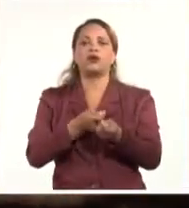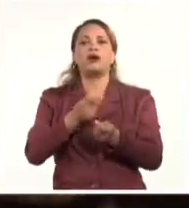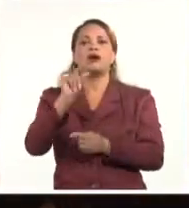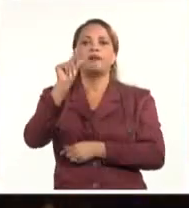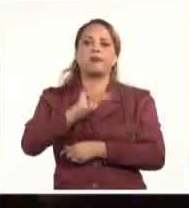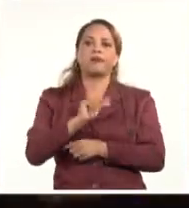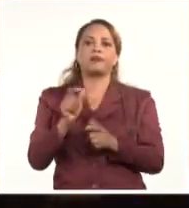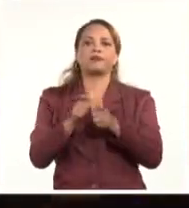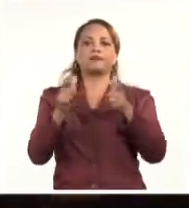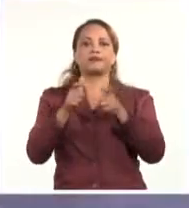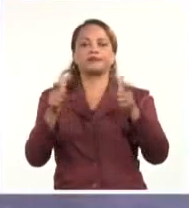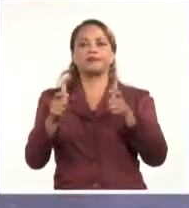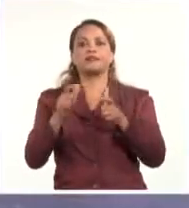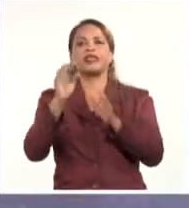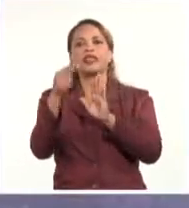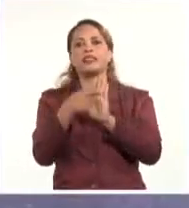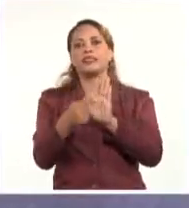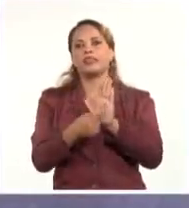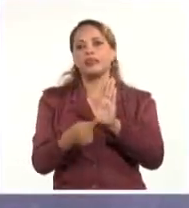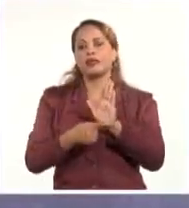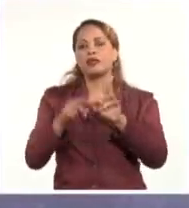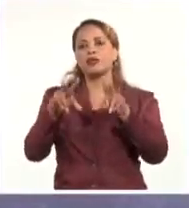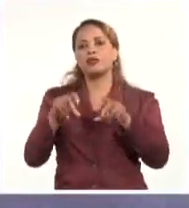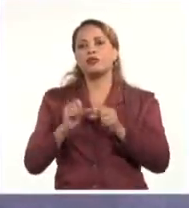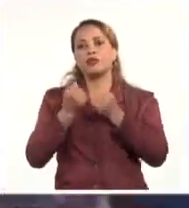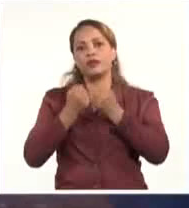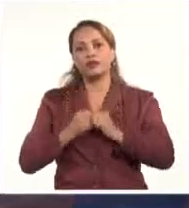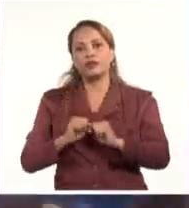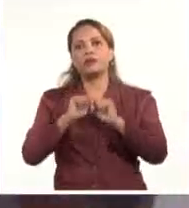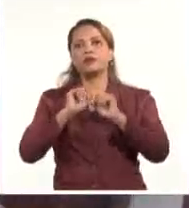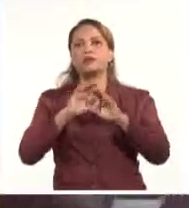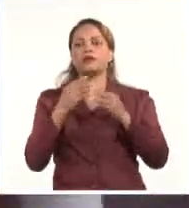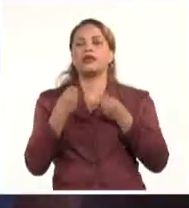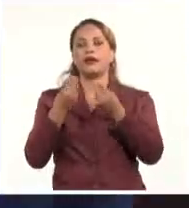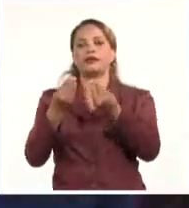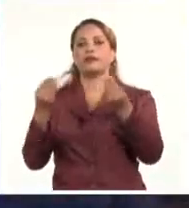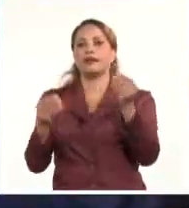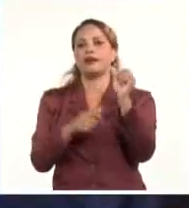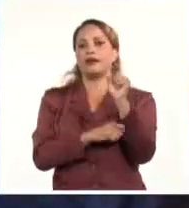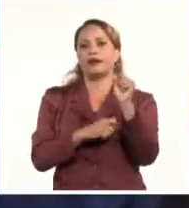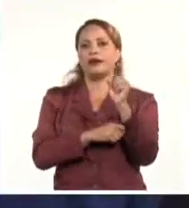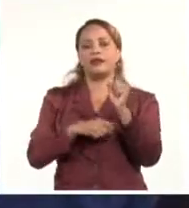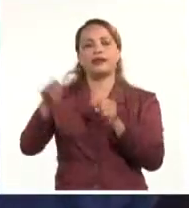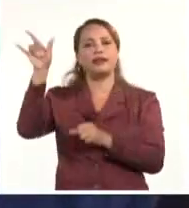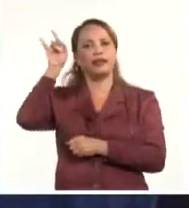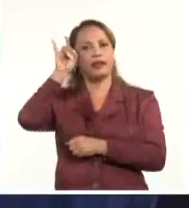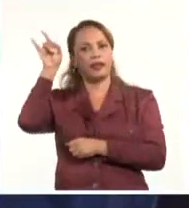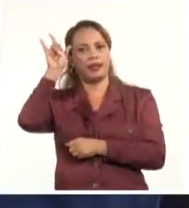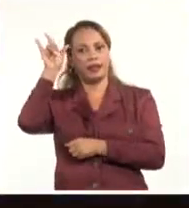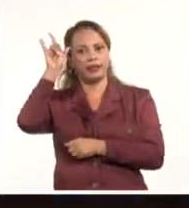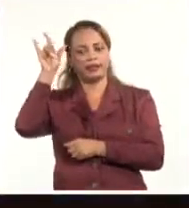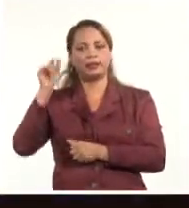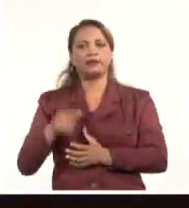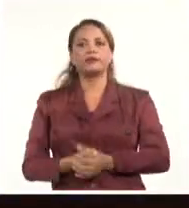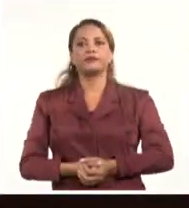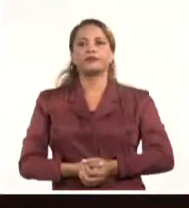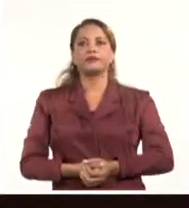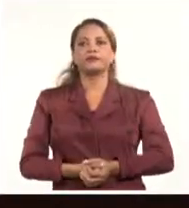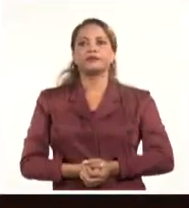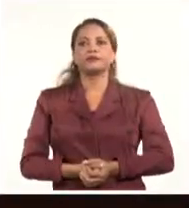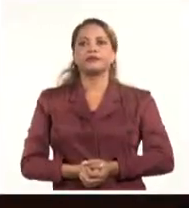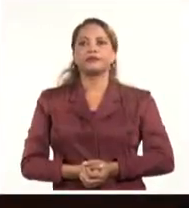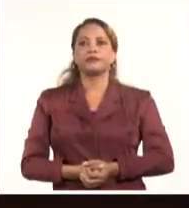crecimientos en indicadores como el número de nacimientos y la entrega de carne y leche a la industria. Todo ello sin desconocer que potreros